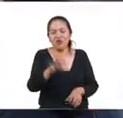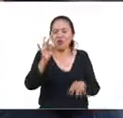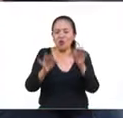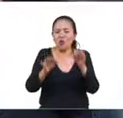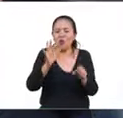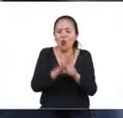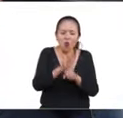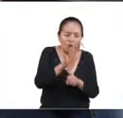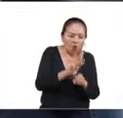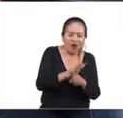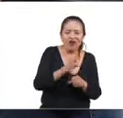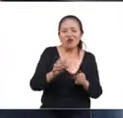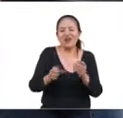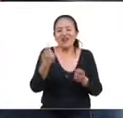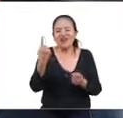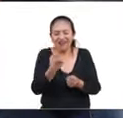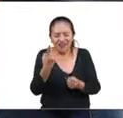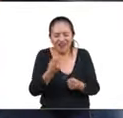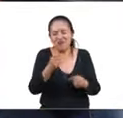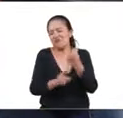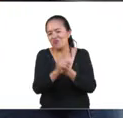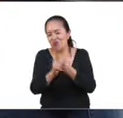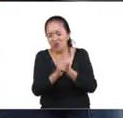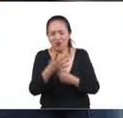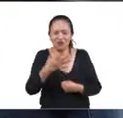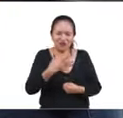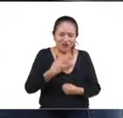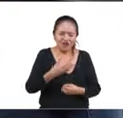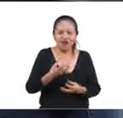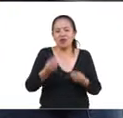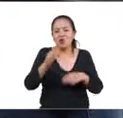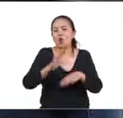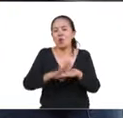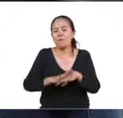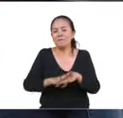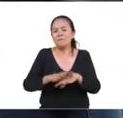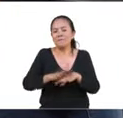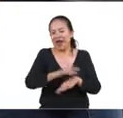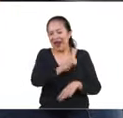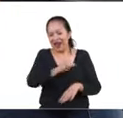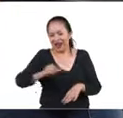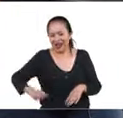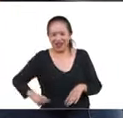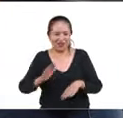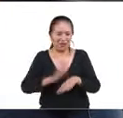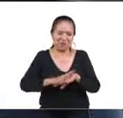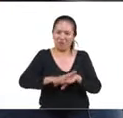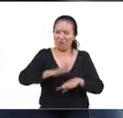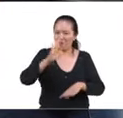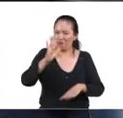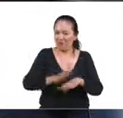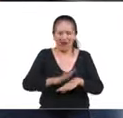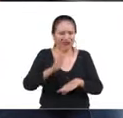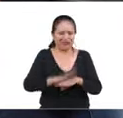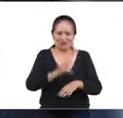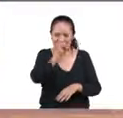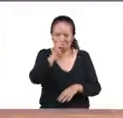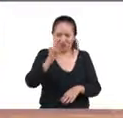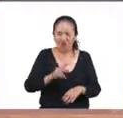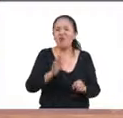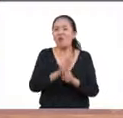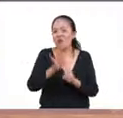estos diagnósticos y en qué alcaldías, digamos, encontraron, pues, digamos, los mercados que estaban más abandonados?